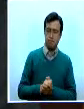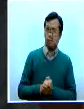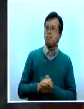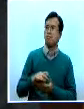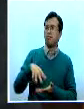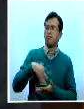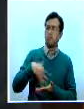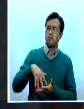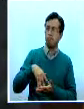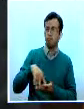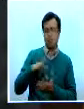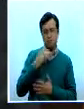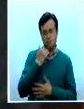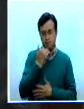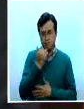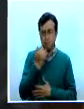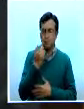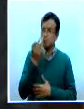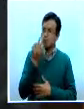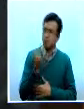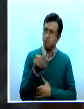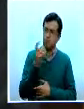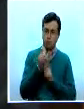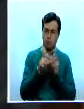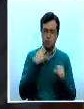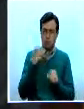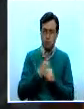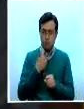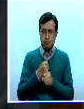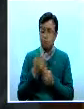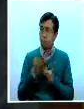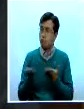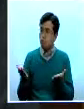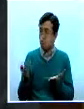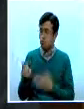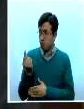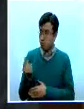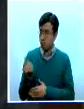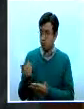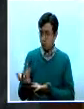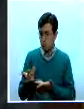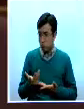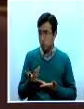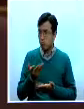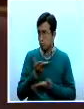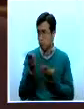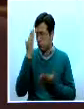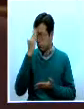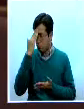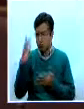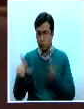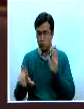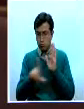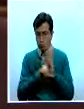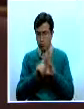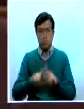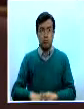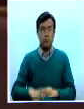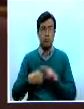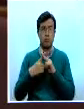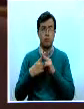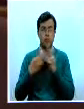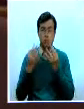sentido o alguna duda por parte de los trabajadores que eventualmente son beneficiarios de utilidades porque estamos hablando que la ley en vigencia